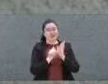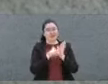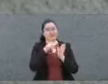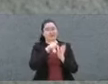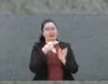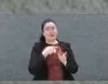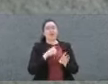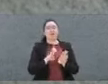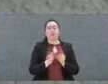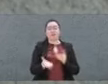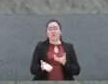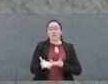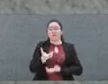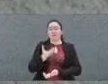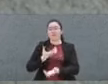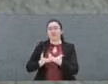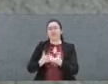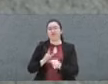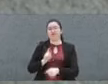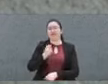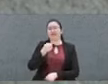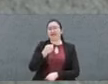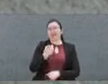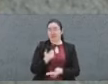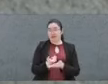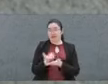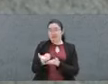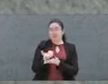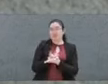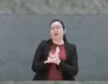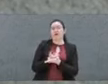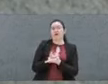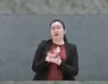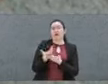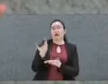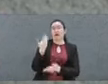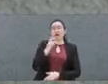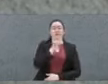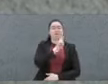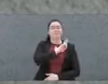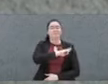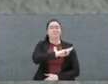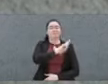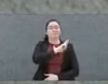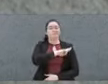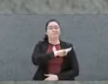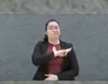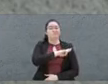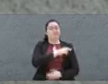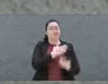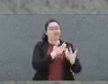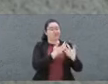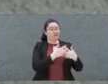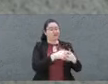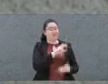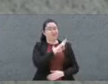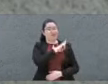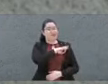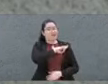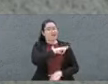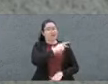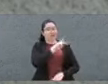decir, la que cobra el agua, estaba privatizada, estaba concesionada. Se habían hecho